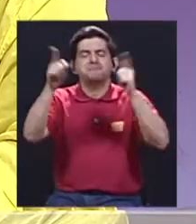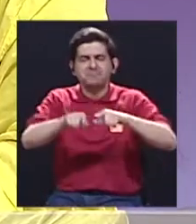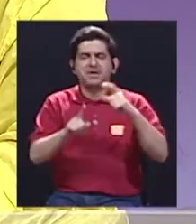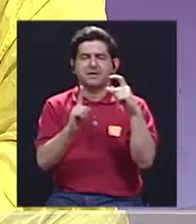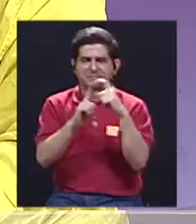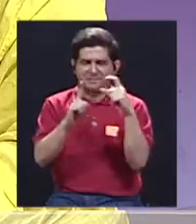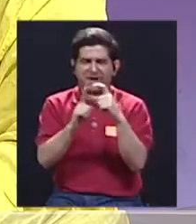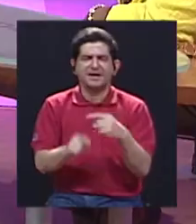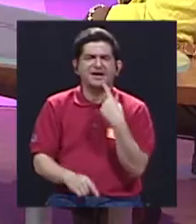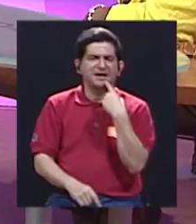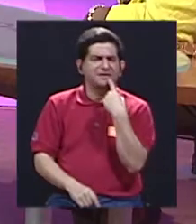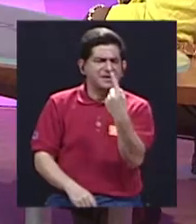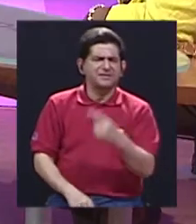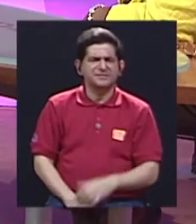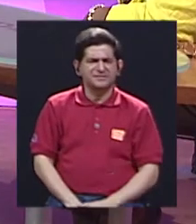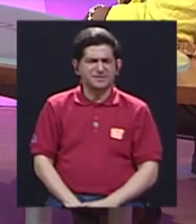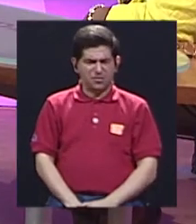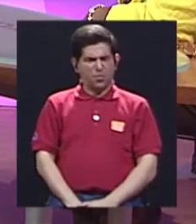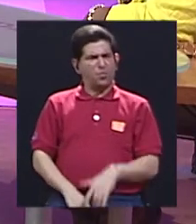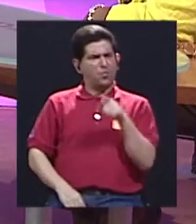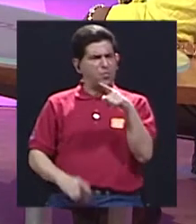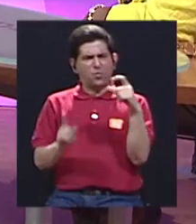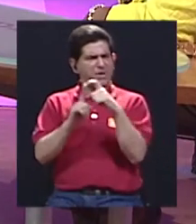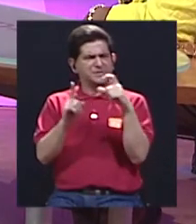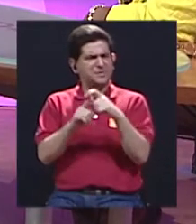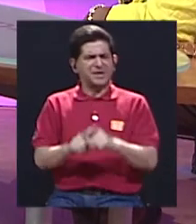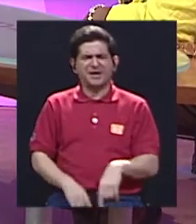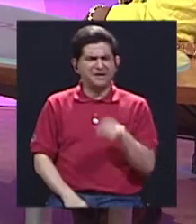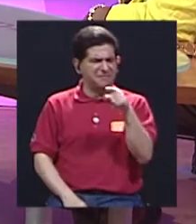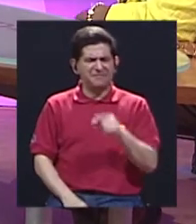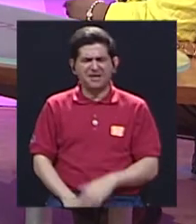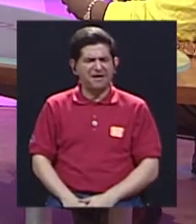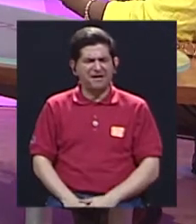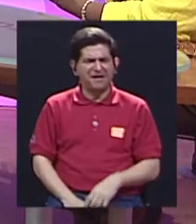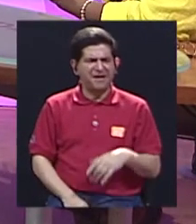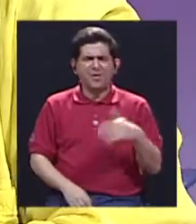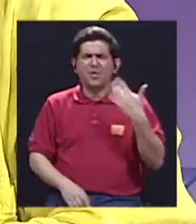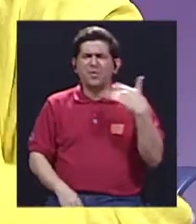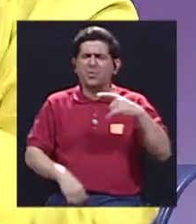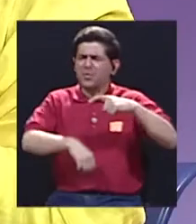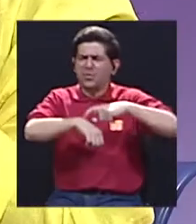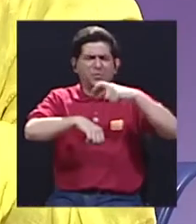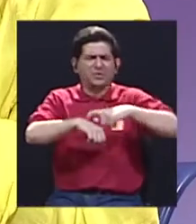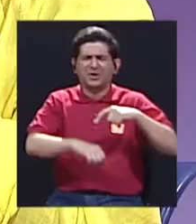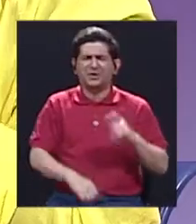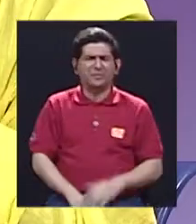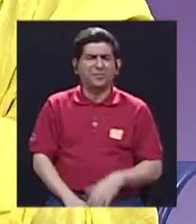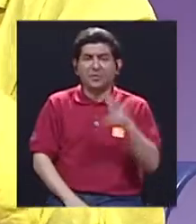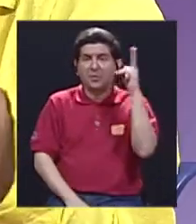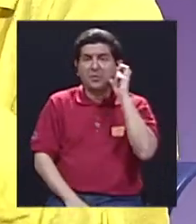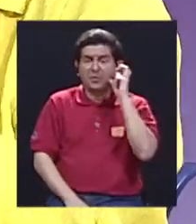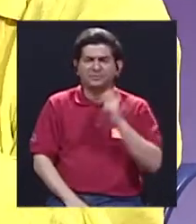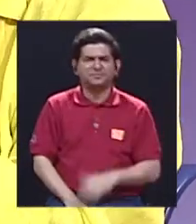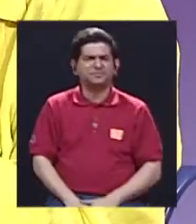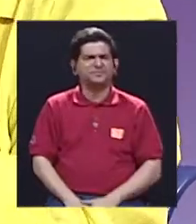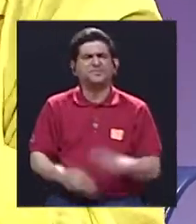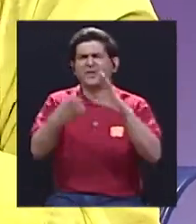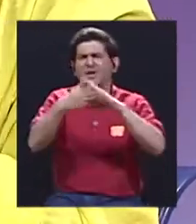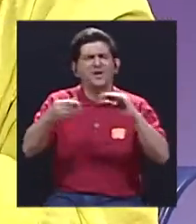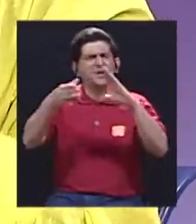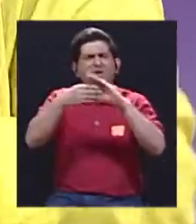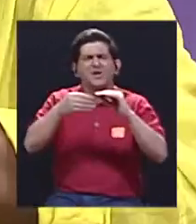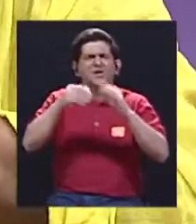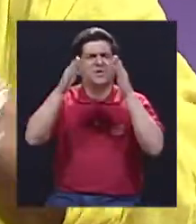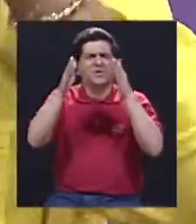encuentro palabras que decís ve hacía rato no iba esta palabra para esa cosa no hablando de la palabra que es contar cuentos